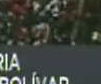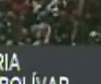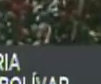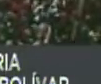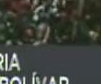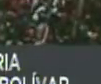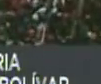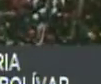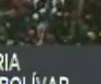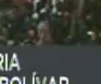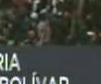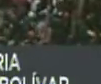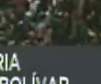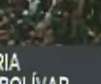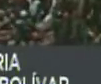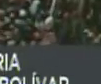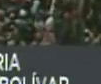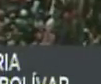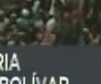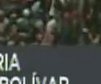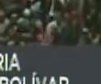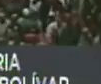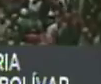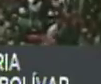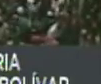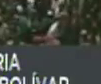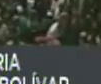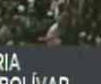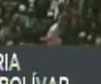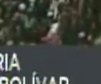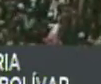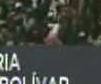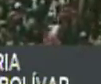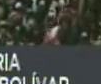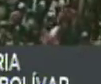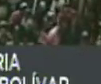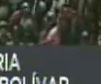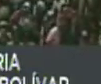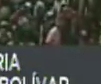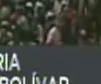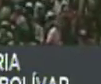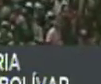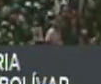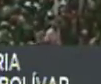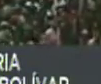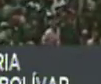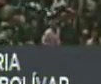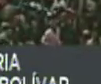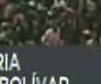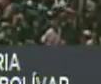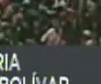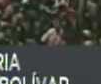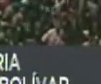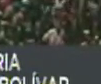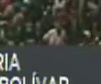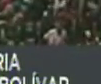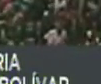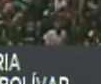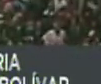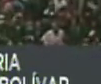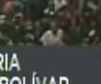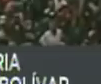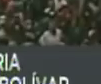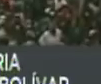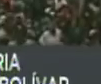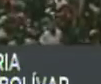los candidatos presidenciales están cumpliendo con un acuerdo de garantías electorales firmado el pasado 2